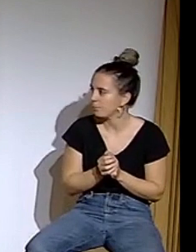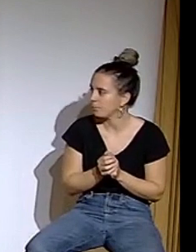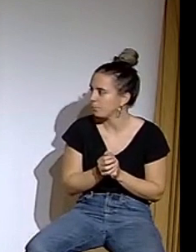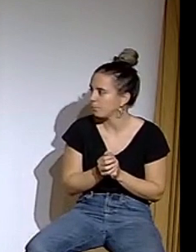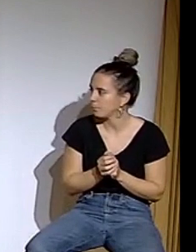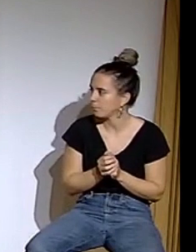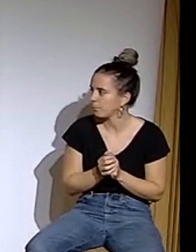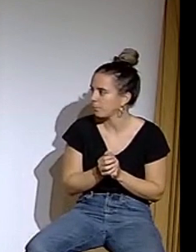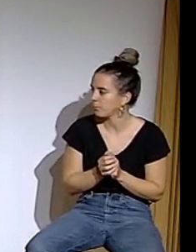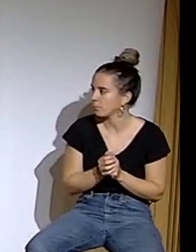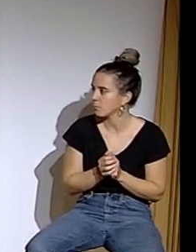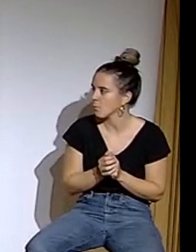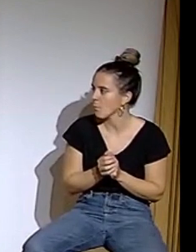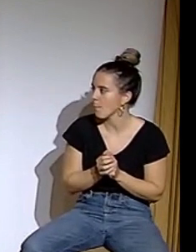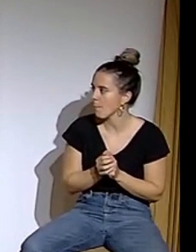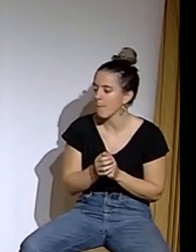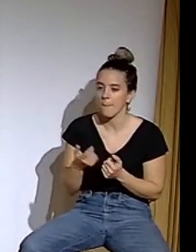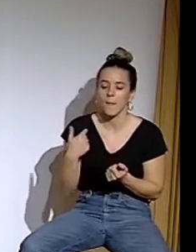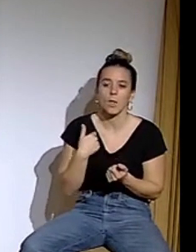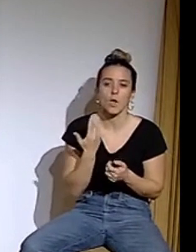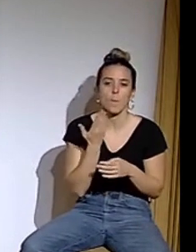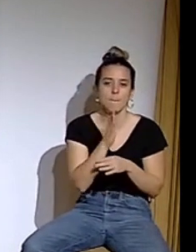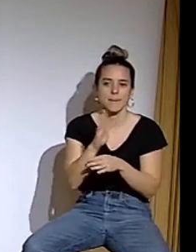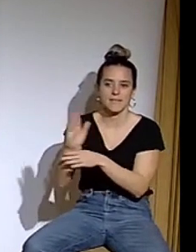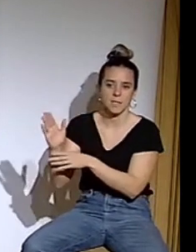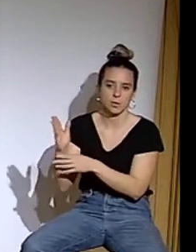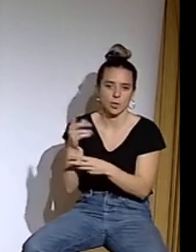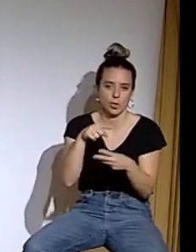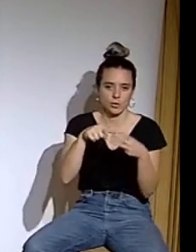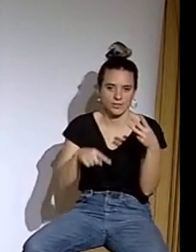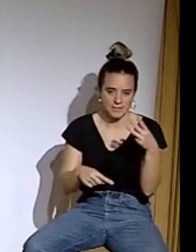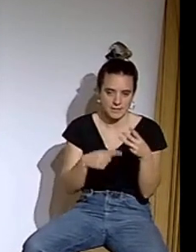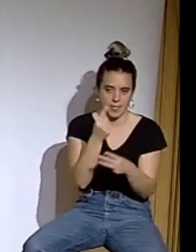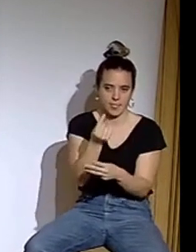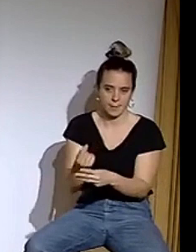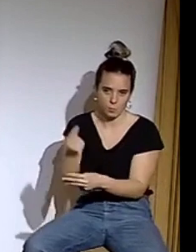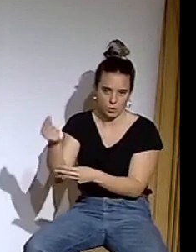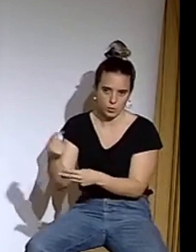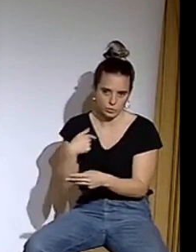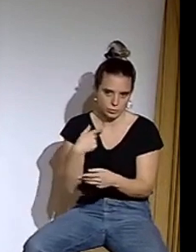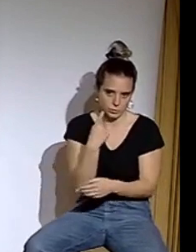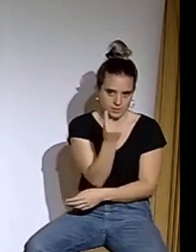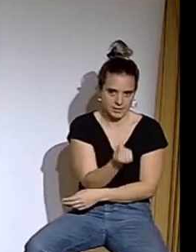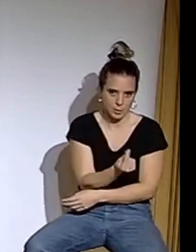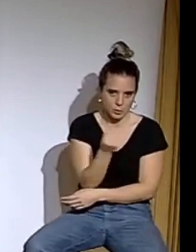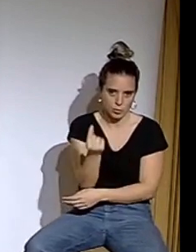presentando aquí tres piezas tres dibujos soy ilustrador